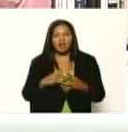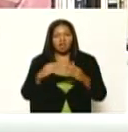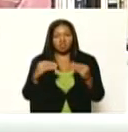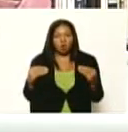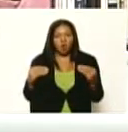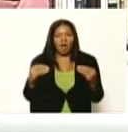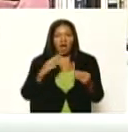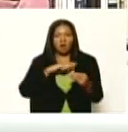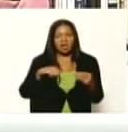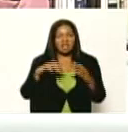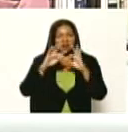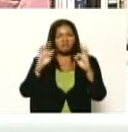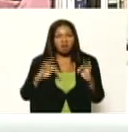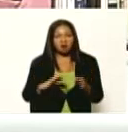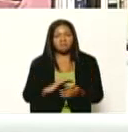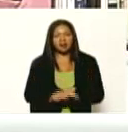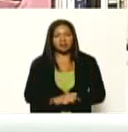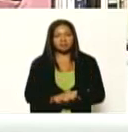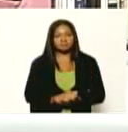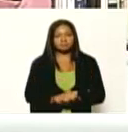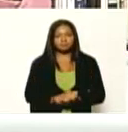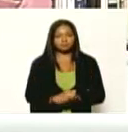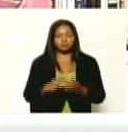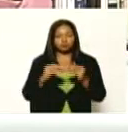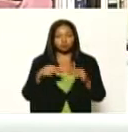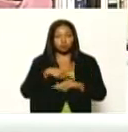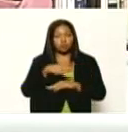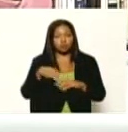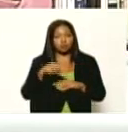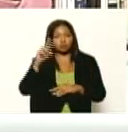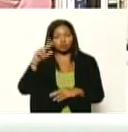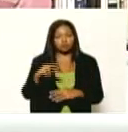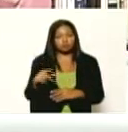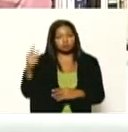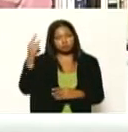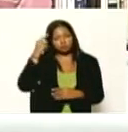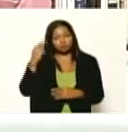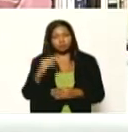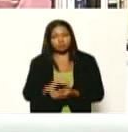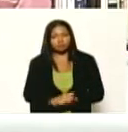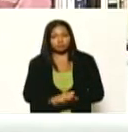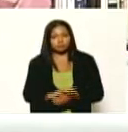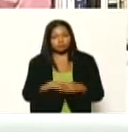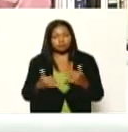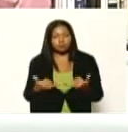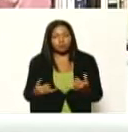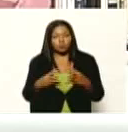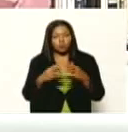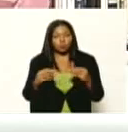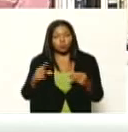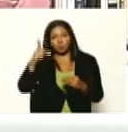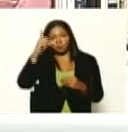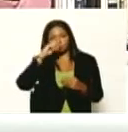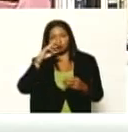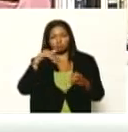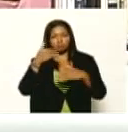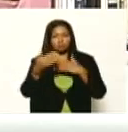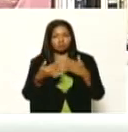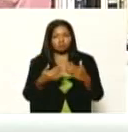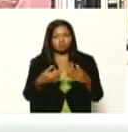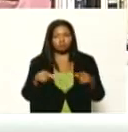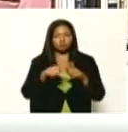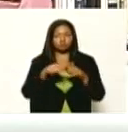ser, todas las horas de todos los días, de todos estos años que han pasado y que están por